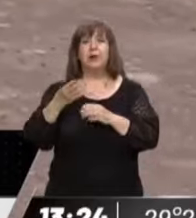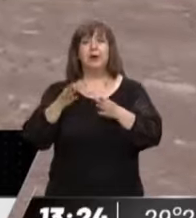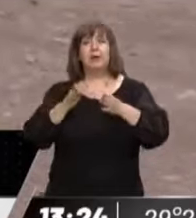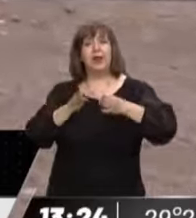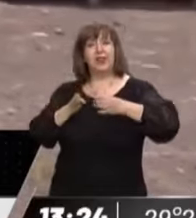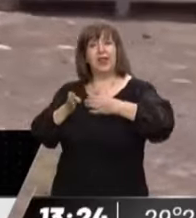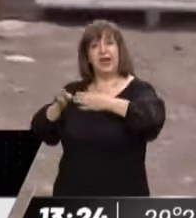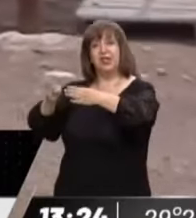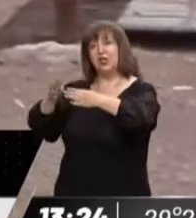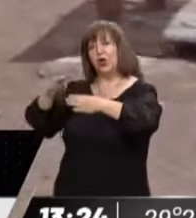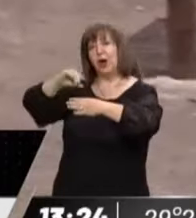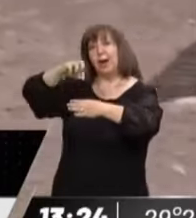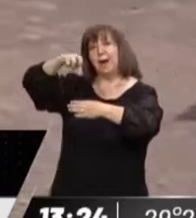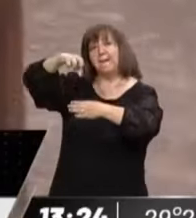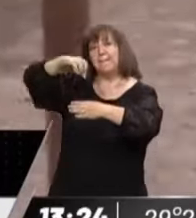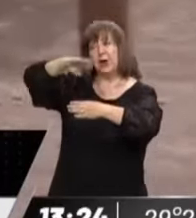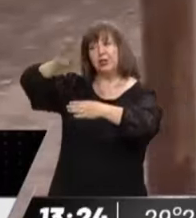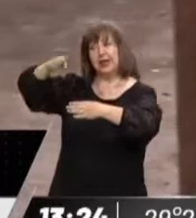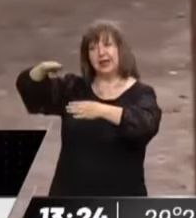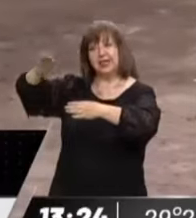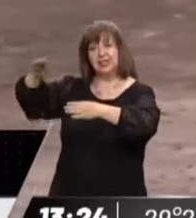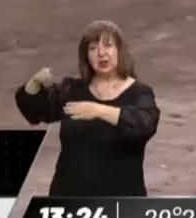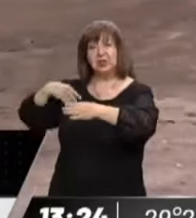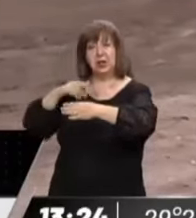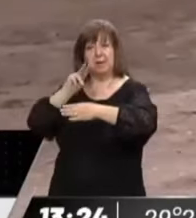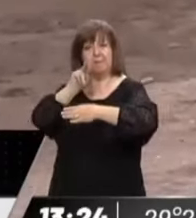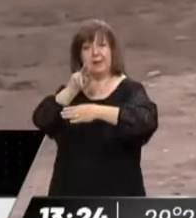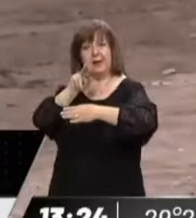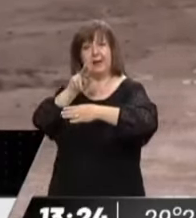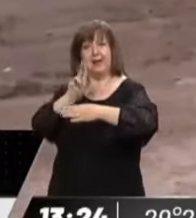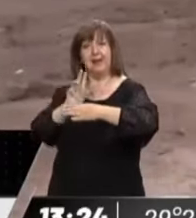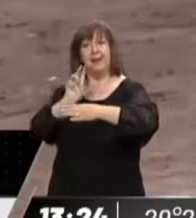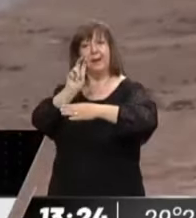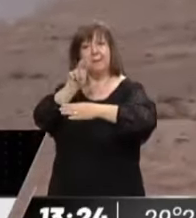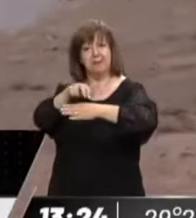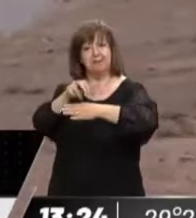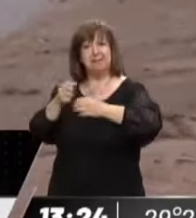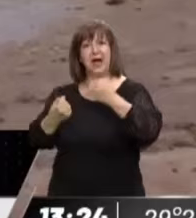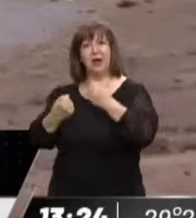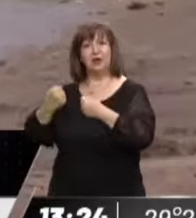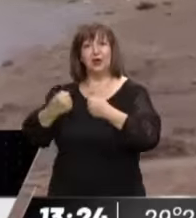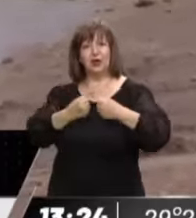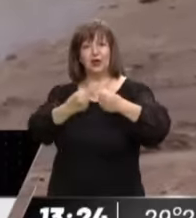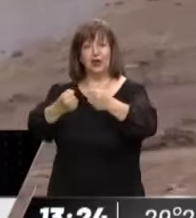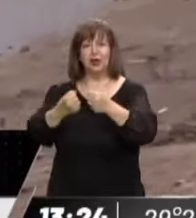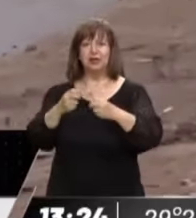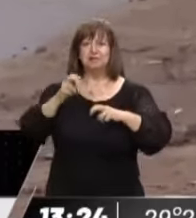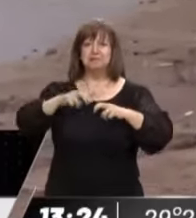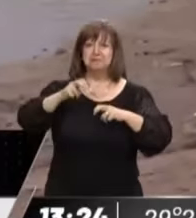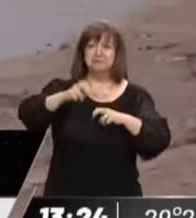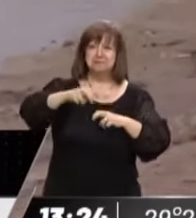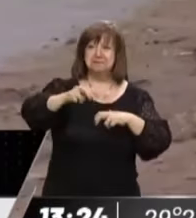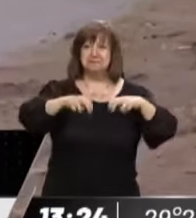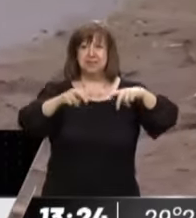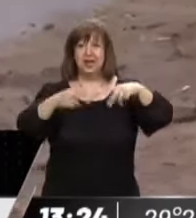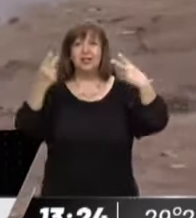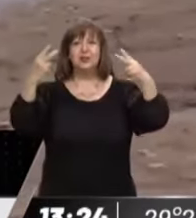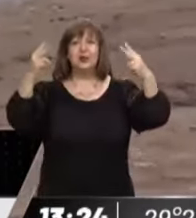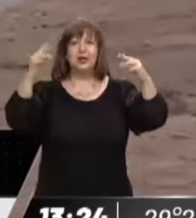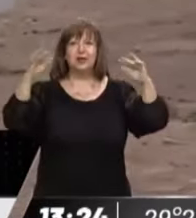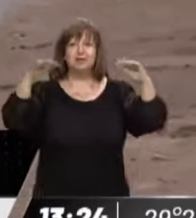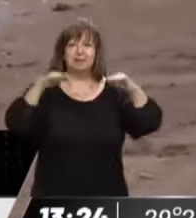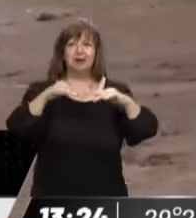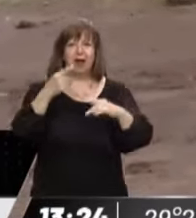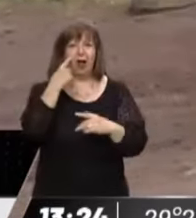directamente a potrerillos Baja mucha gente muchos turistas eh y bueno vienen vienen muchos turistas acá